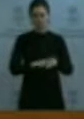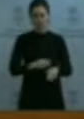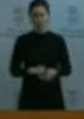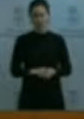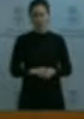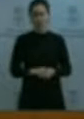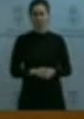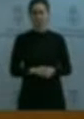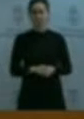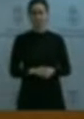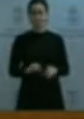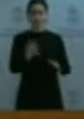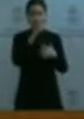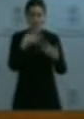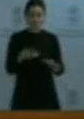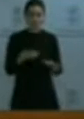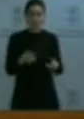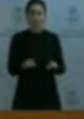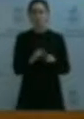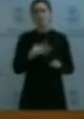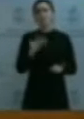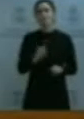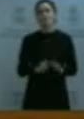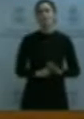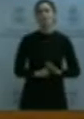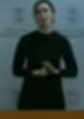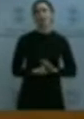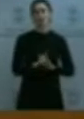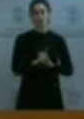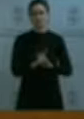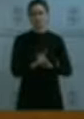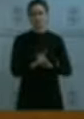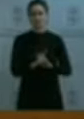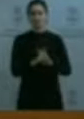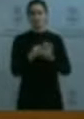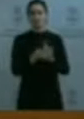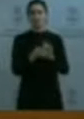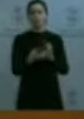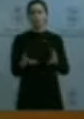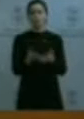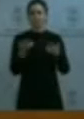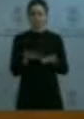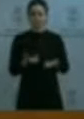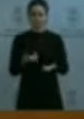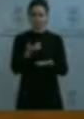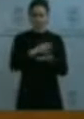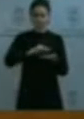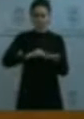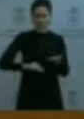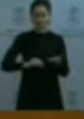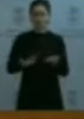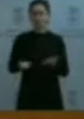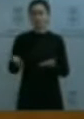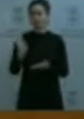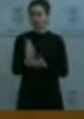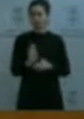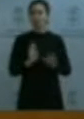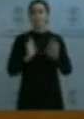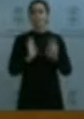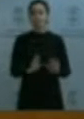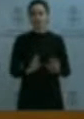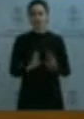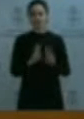más con respecto a cuando redactamos la moción. Pero es que el asunto es que cuando nos pusimos a